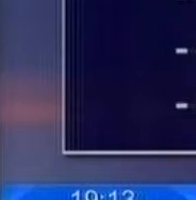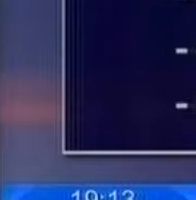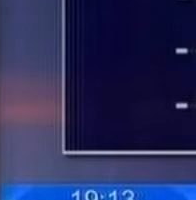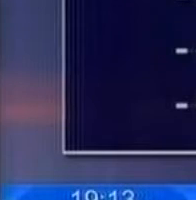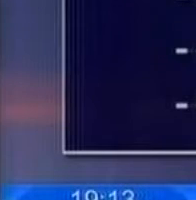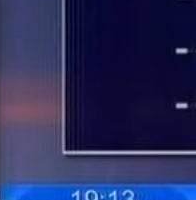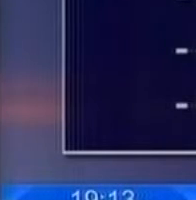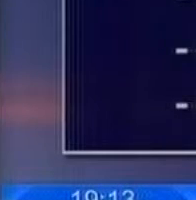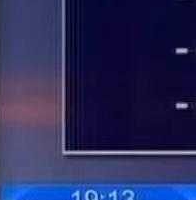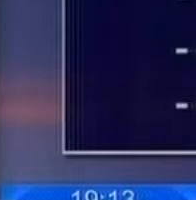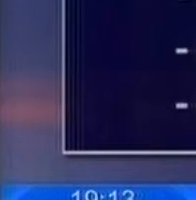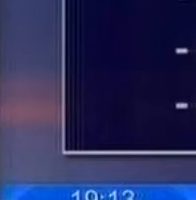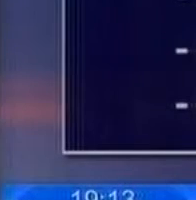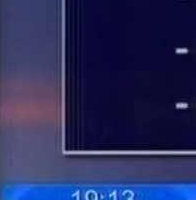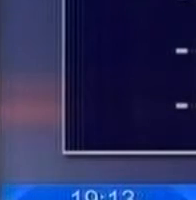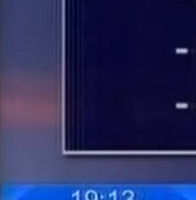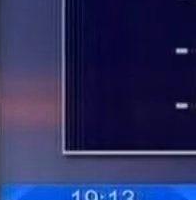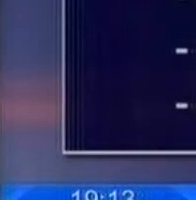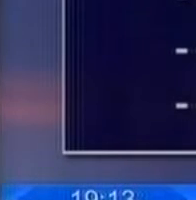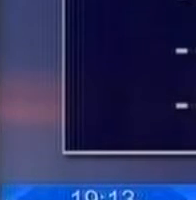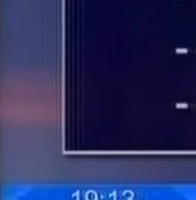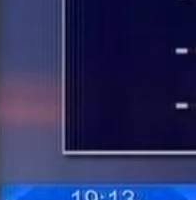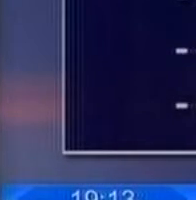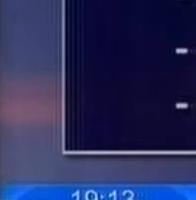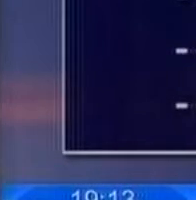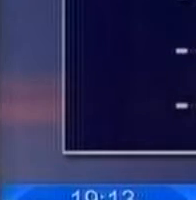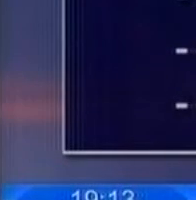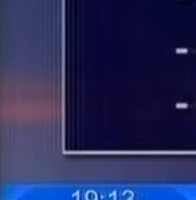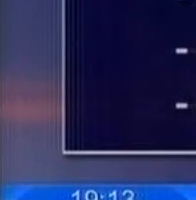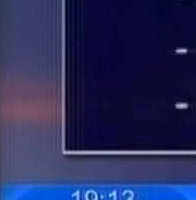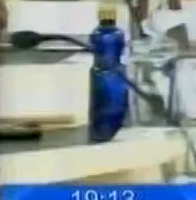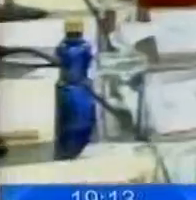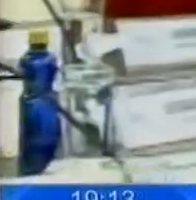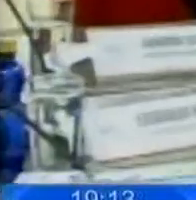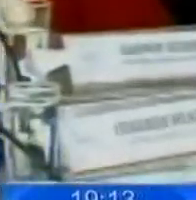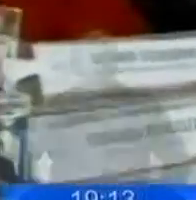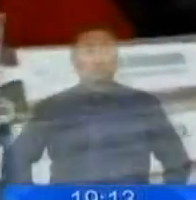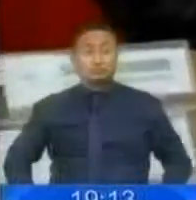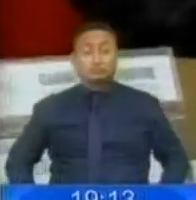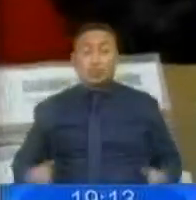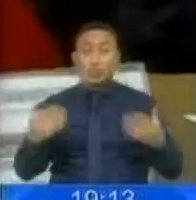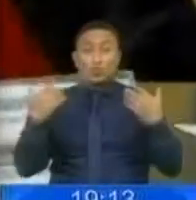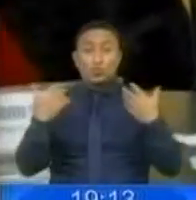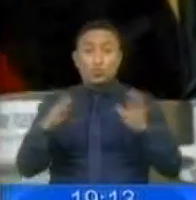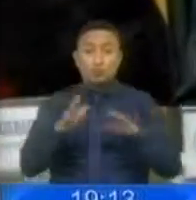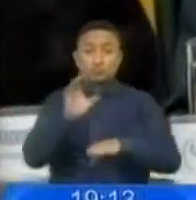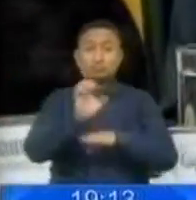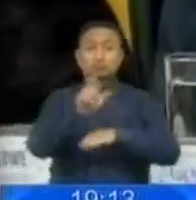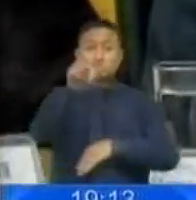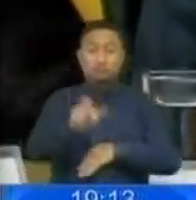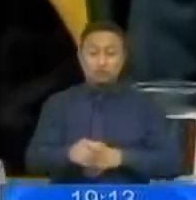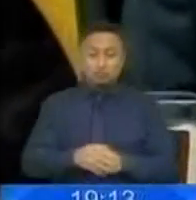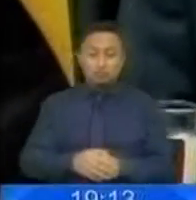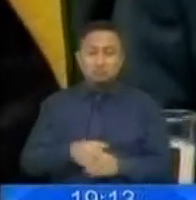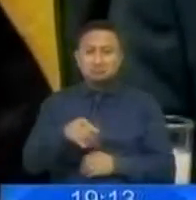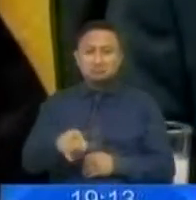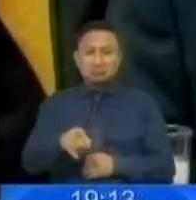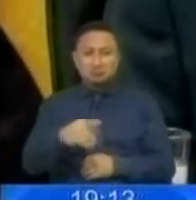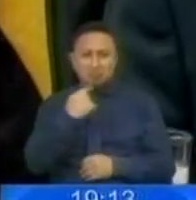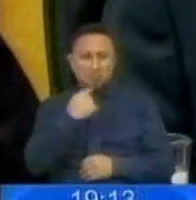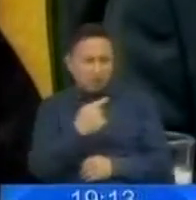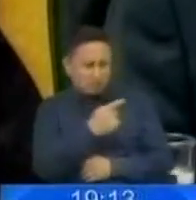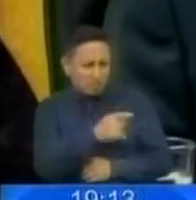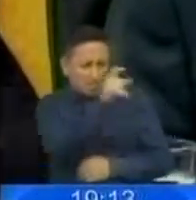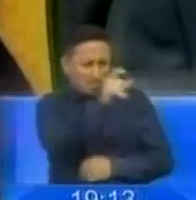Pita, Javier Torres, Blanca Velázquez y Luis Fernando Verdesoto. Cualquier ecuatoriano que tenga algo que